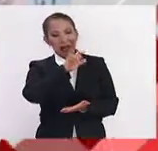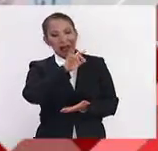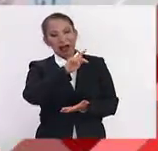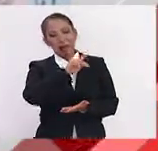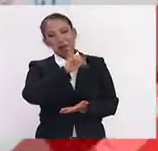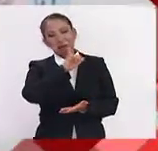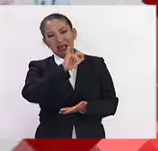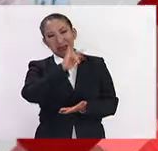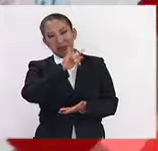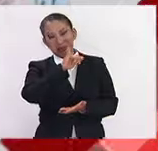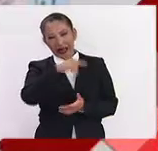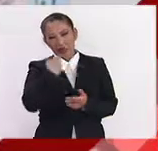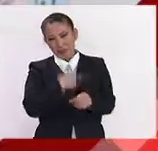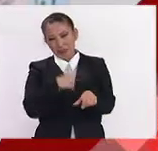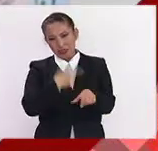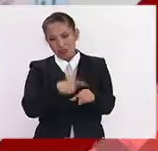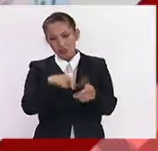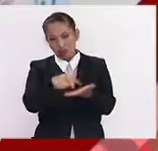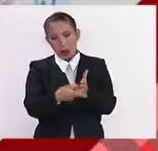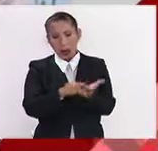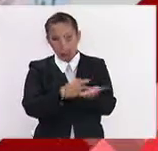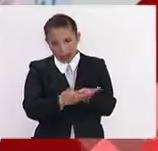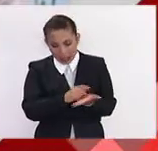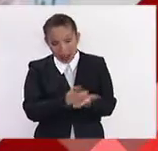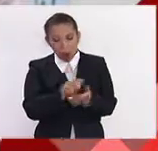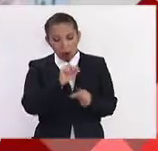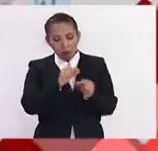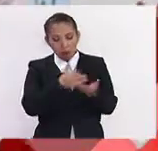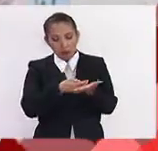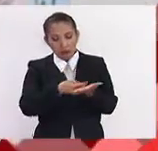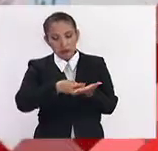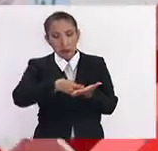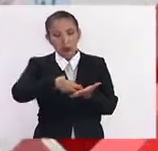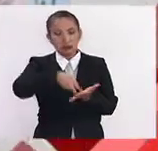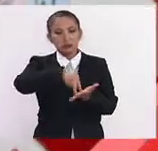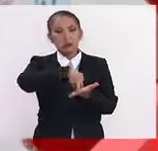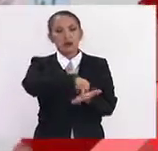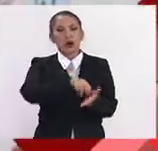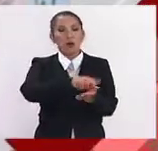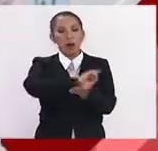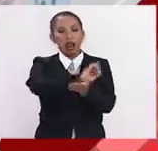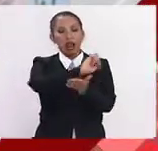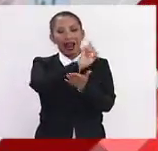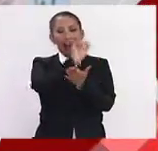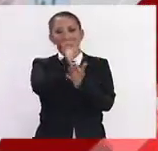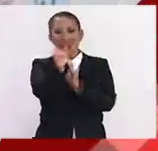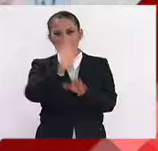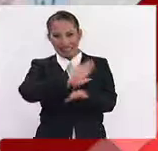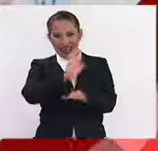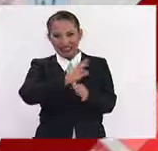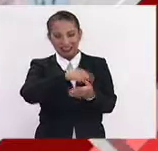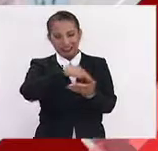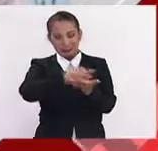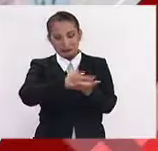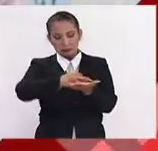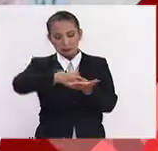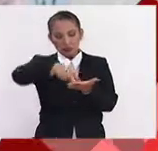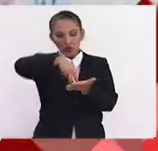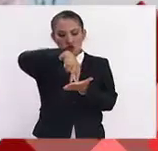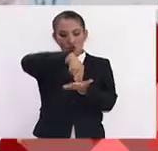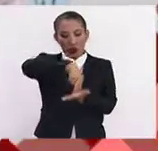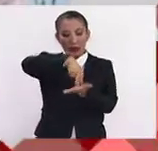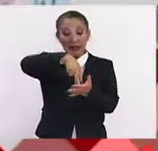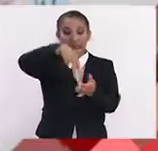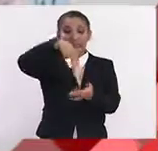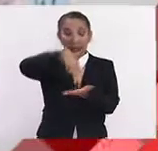de epilepsia, sí, y se va incorporando, y como las manecillas del reloj, y ya cuando está de